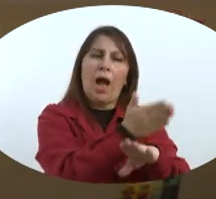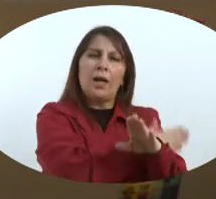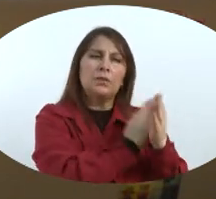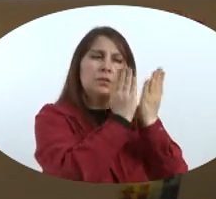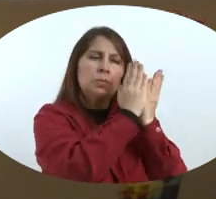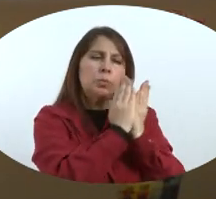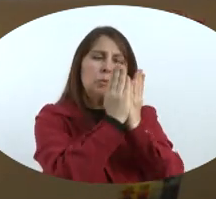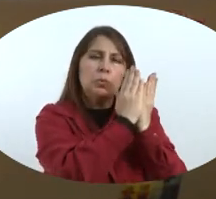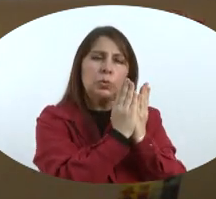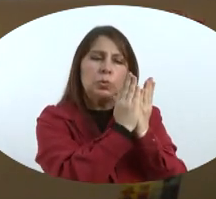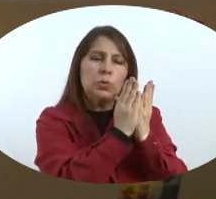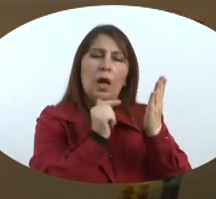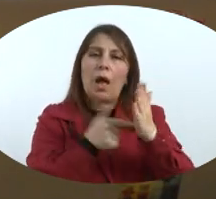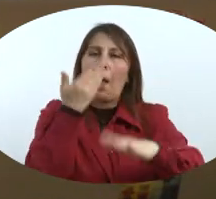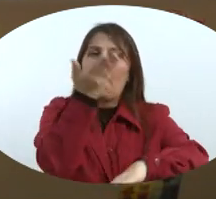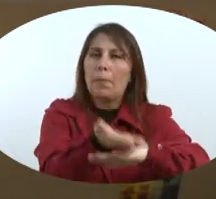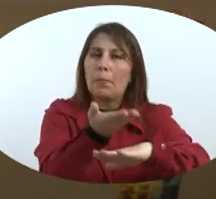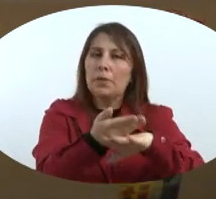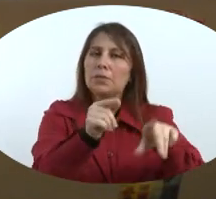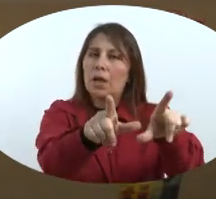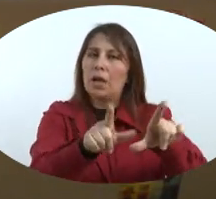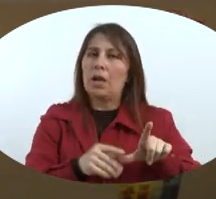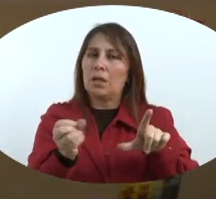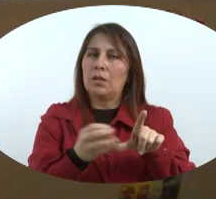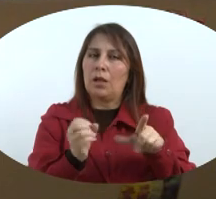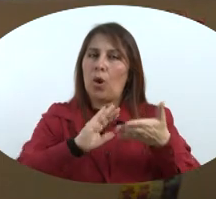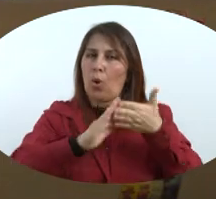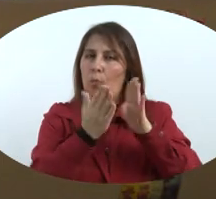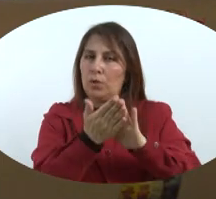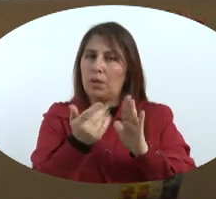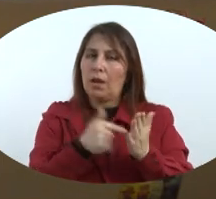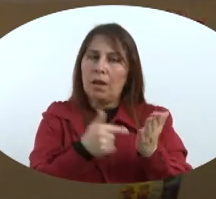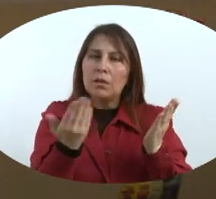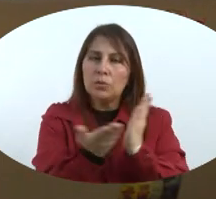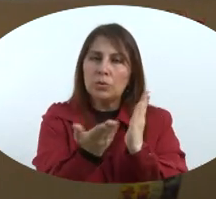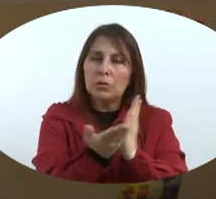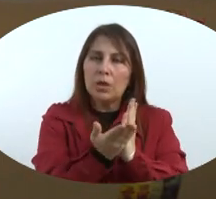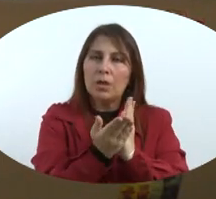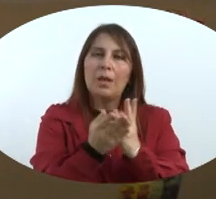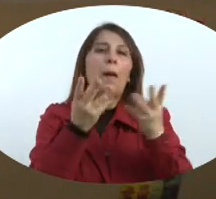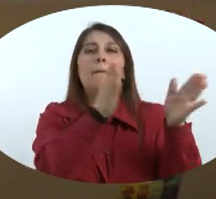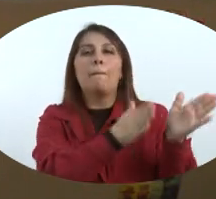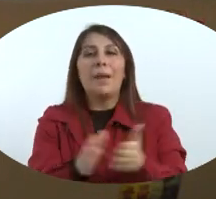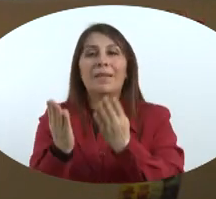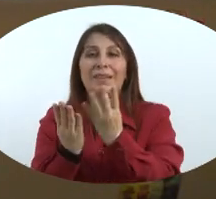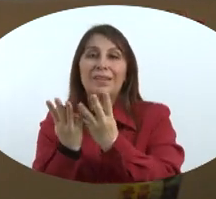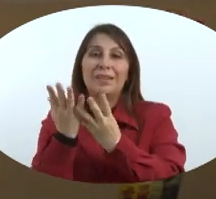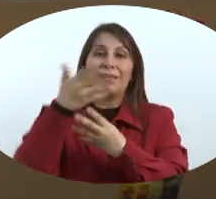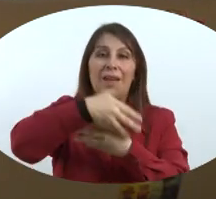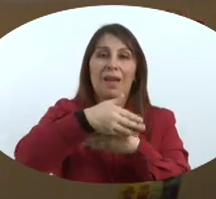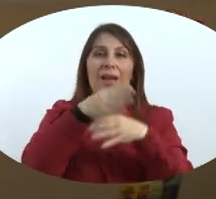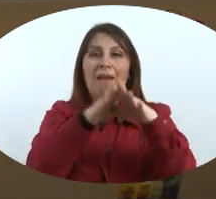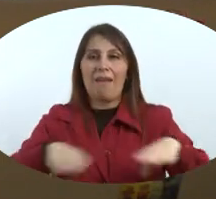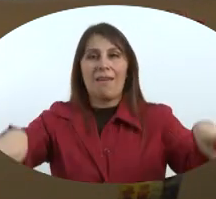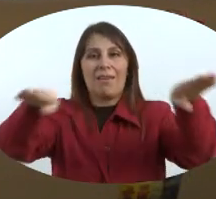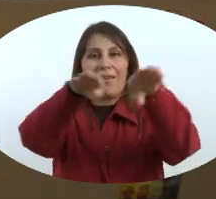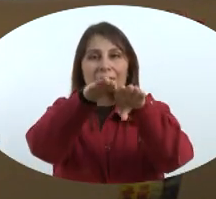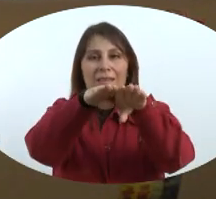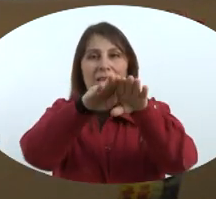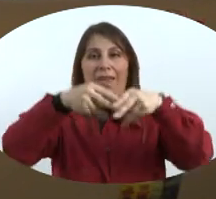la propuesta que sale desde la licenciatura en educación comunitaria del plan de transversalización y equidad de género